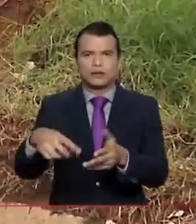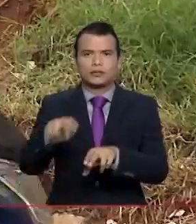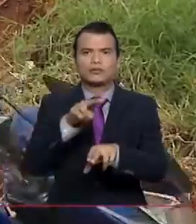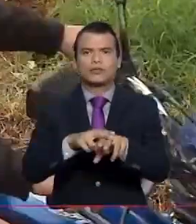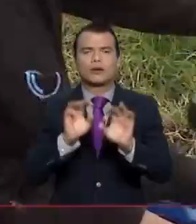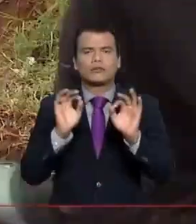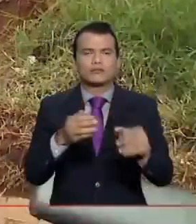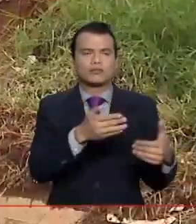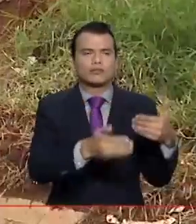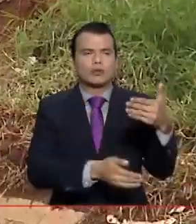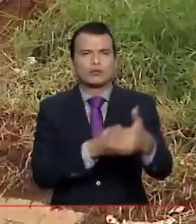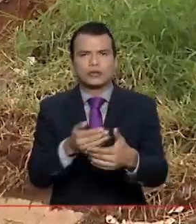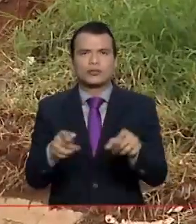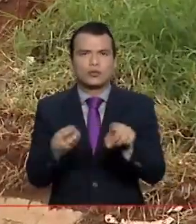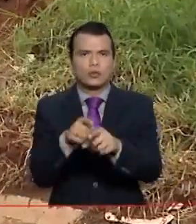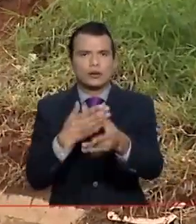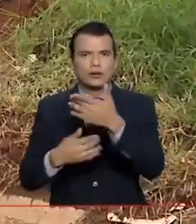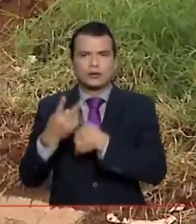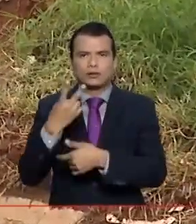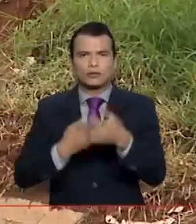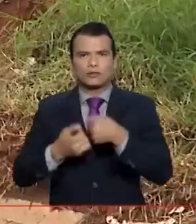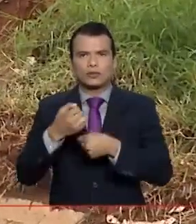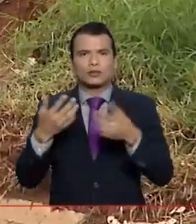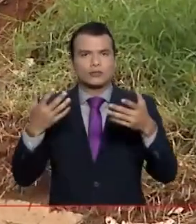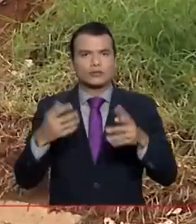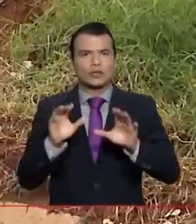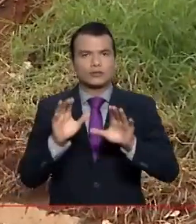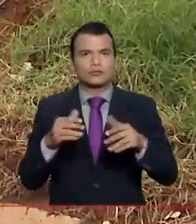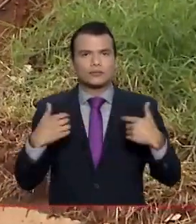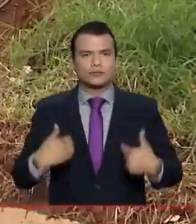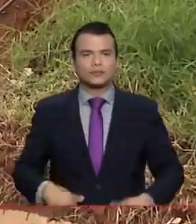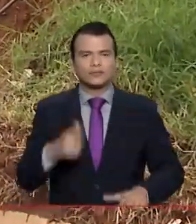que se encontraban hace 2 años. Esto da la